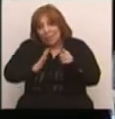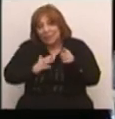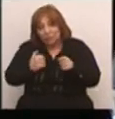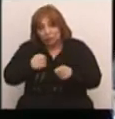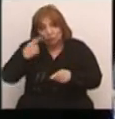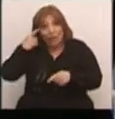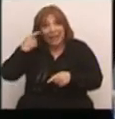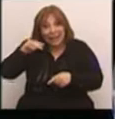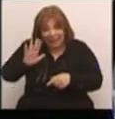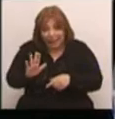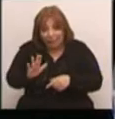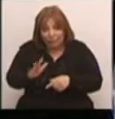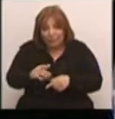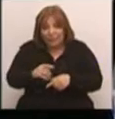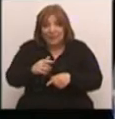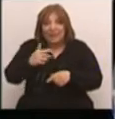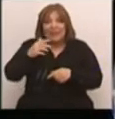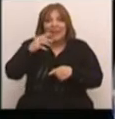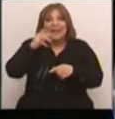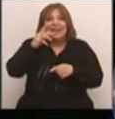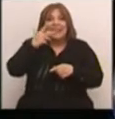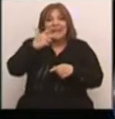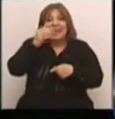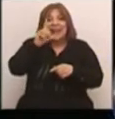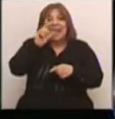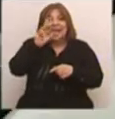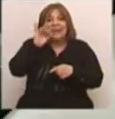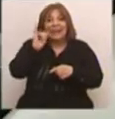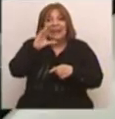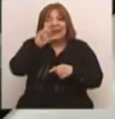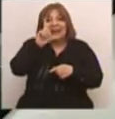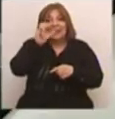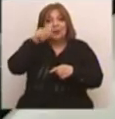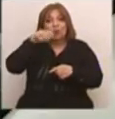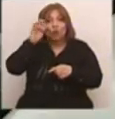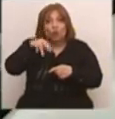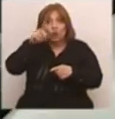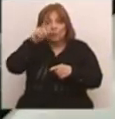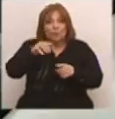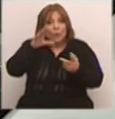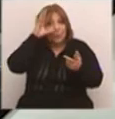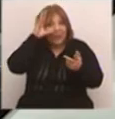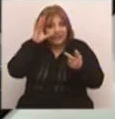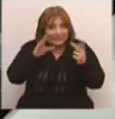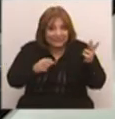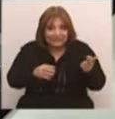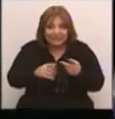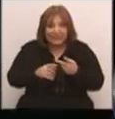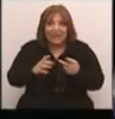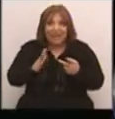que Hillary también, ¿no? Y Bachelet, hay un toque de